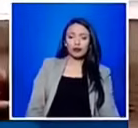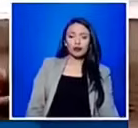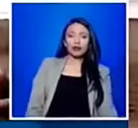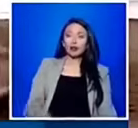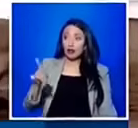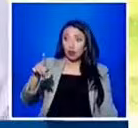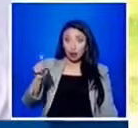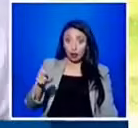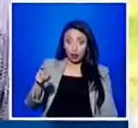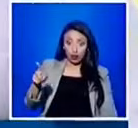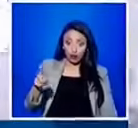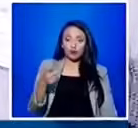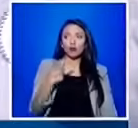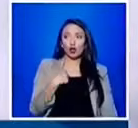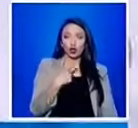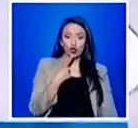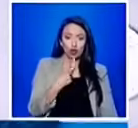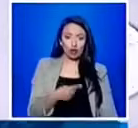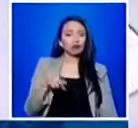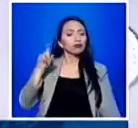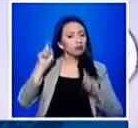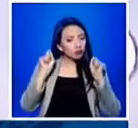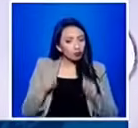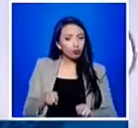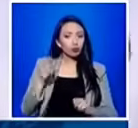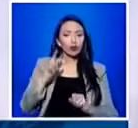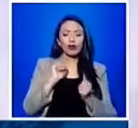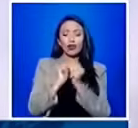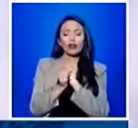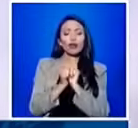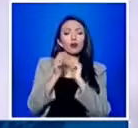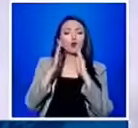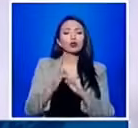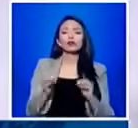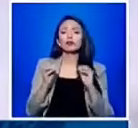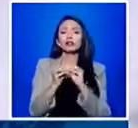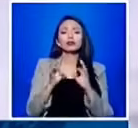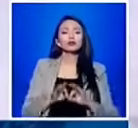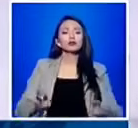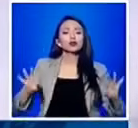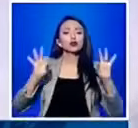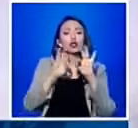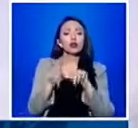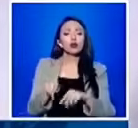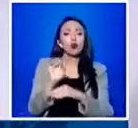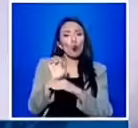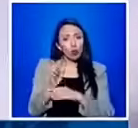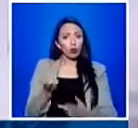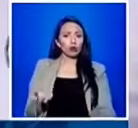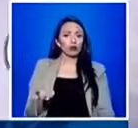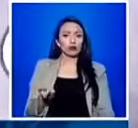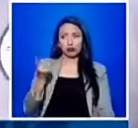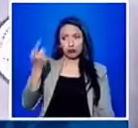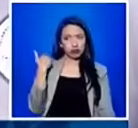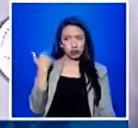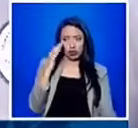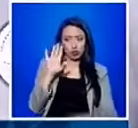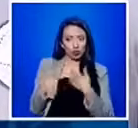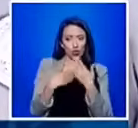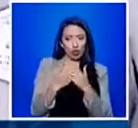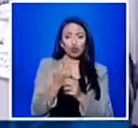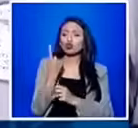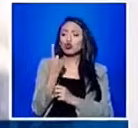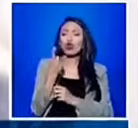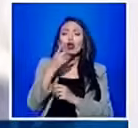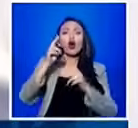de oro, le decía que puede ser la deportista más sobresaliente en la historia del Ecuador. Ya ella tiene todos los títulos, el único